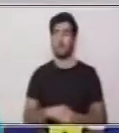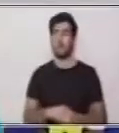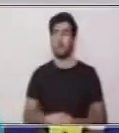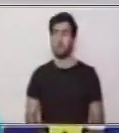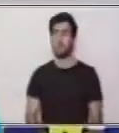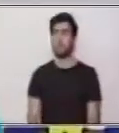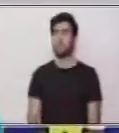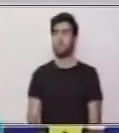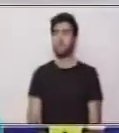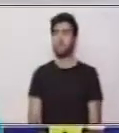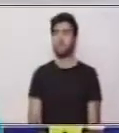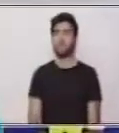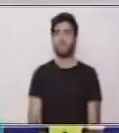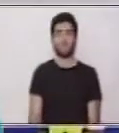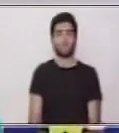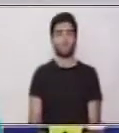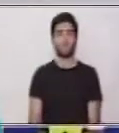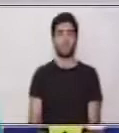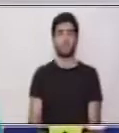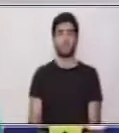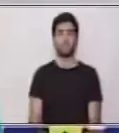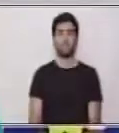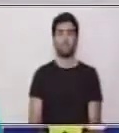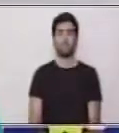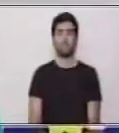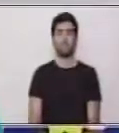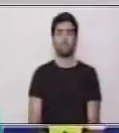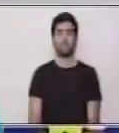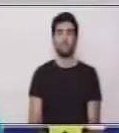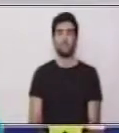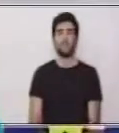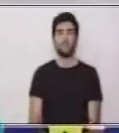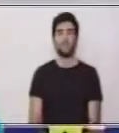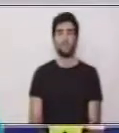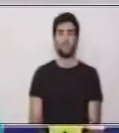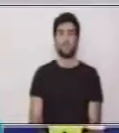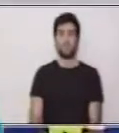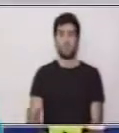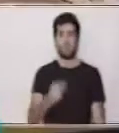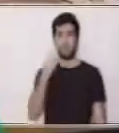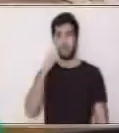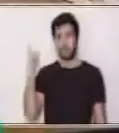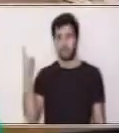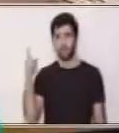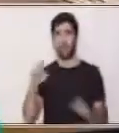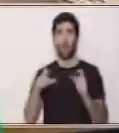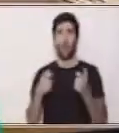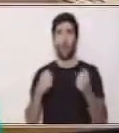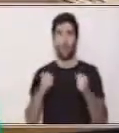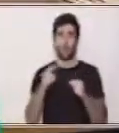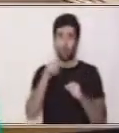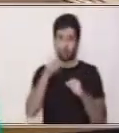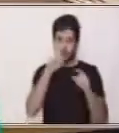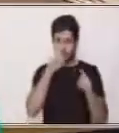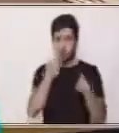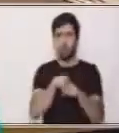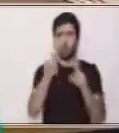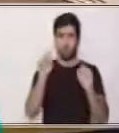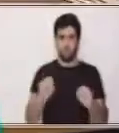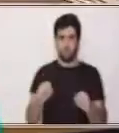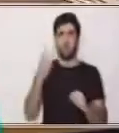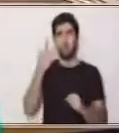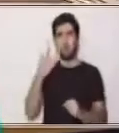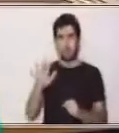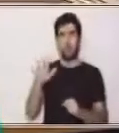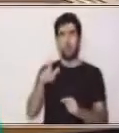Y las pelotitas de plasticina nos quedaron perfectas para poder realizar entonces las bases de